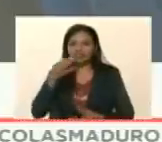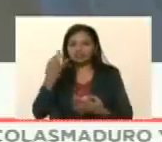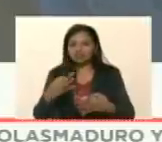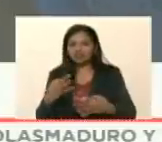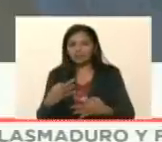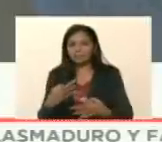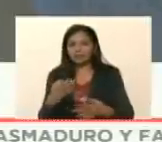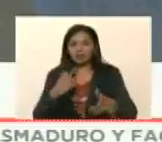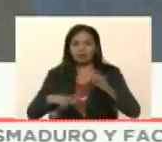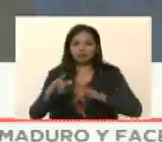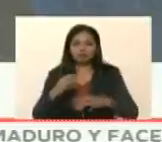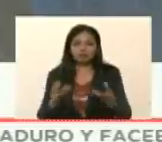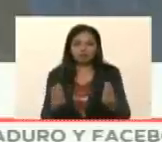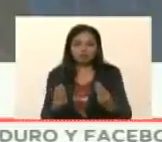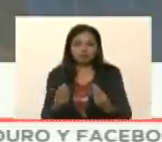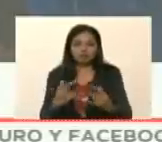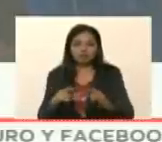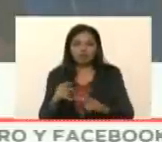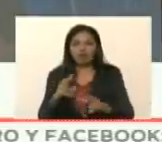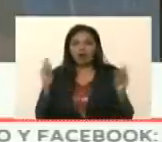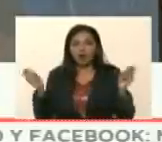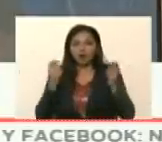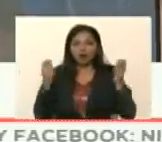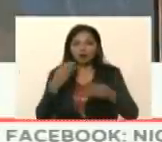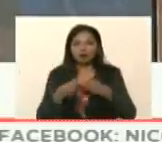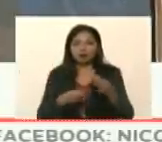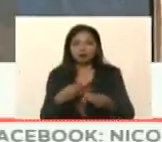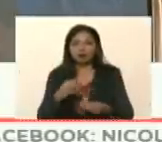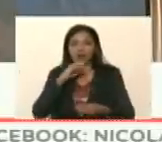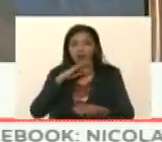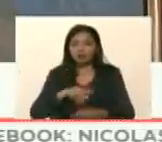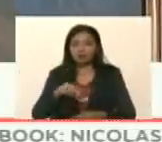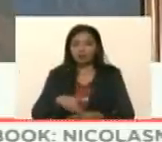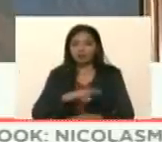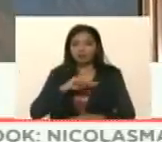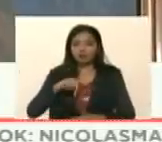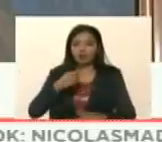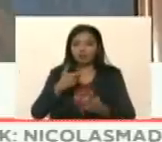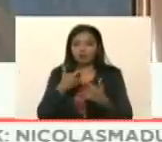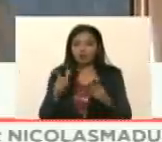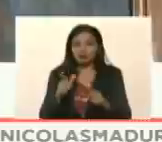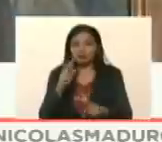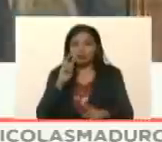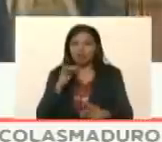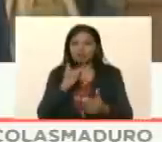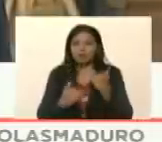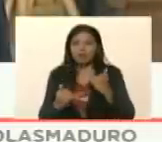de esas jornadas que hacemos aquí y ese historial de nuestro libertador. Bueno, para